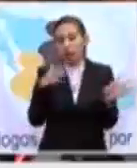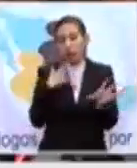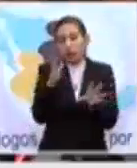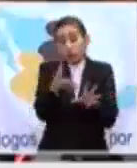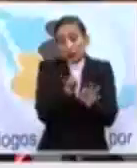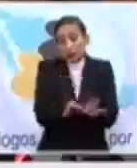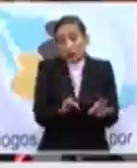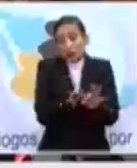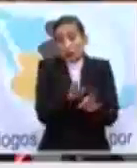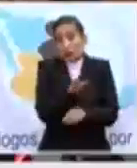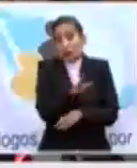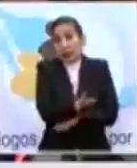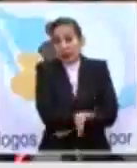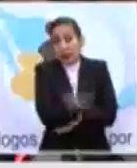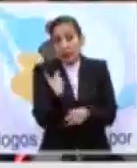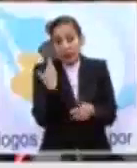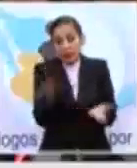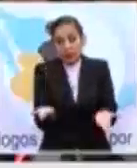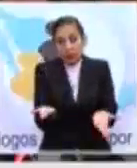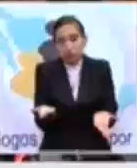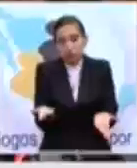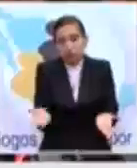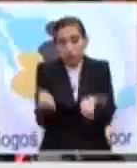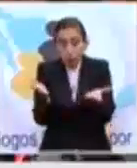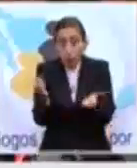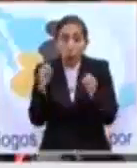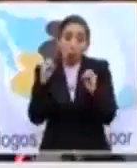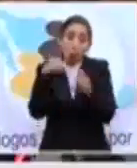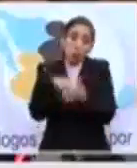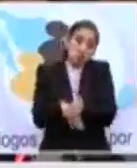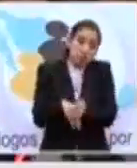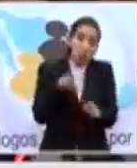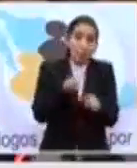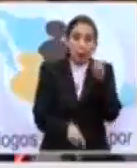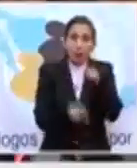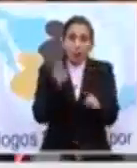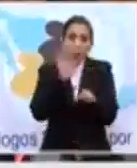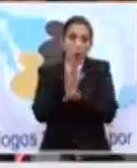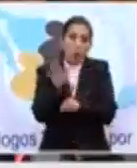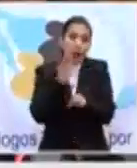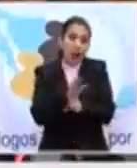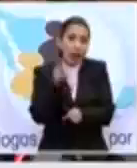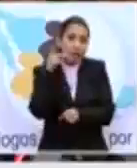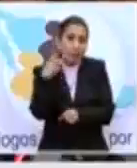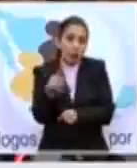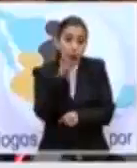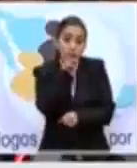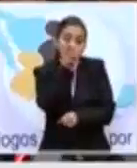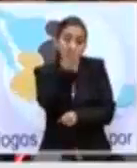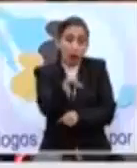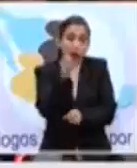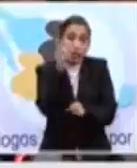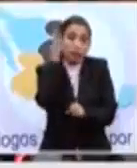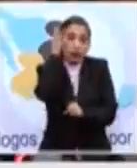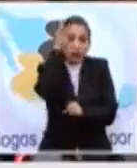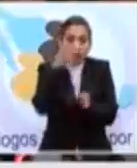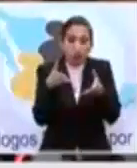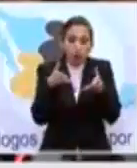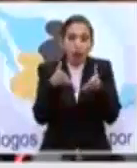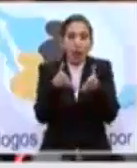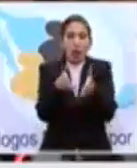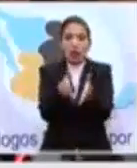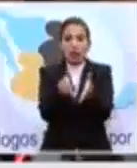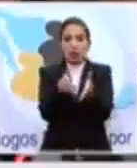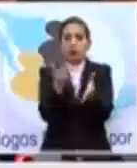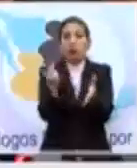factor fundamental que alienta o desalienta, dependiendo de cuál sea su resultado y su tendencia,